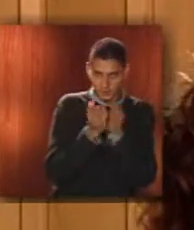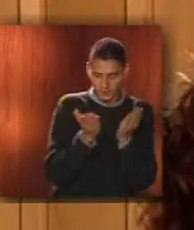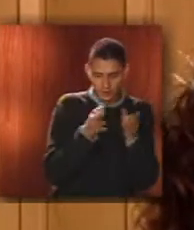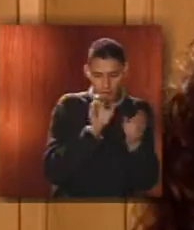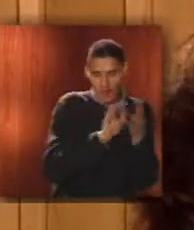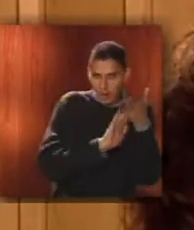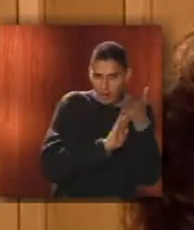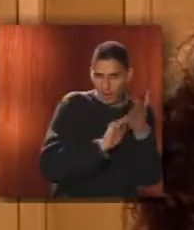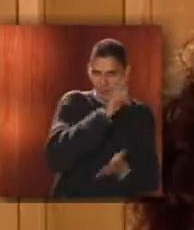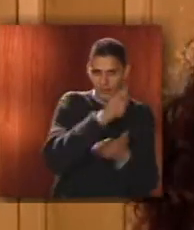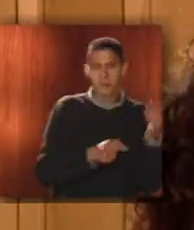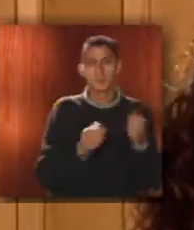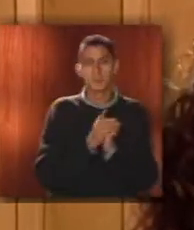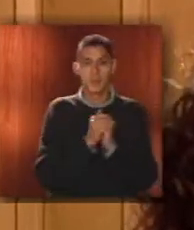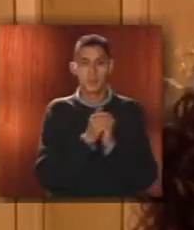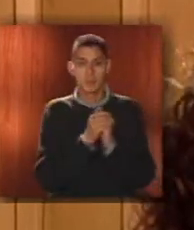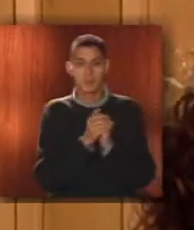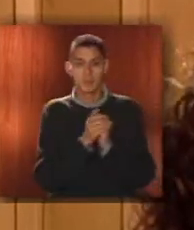académicos, por ejemplo,